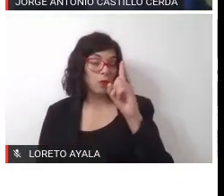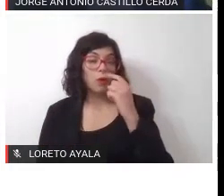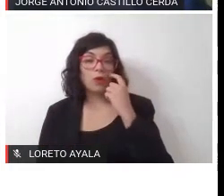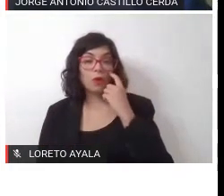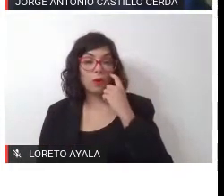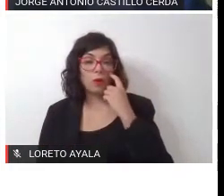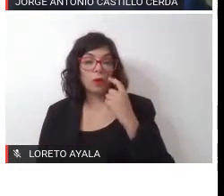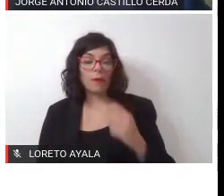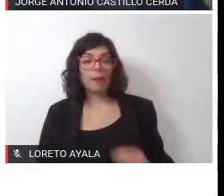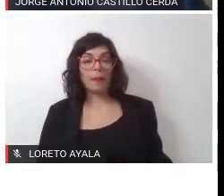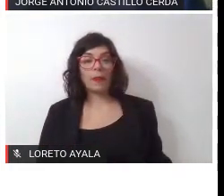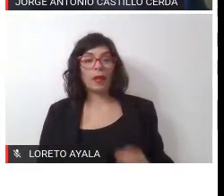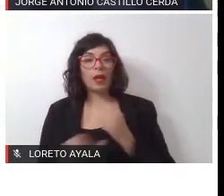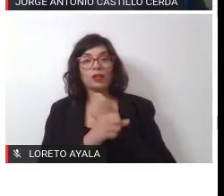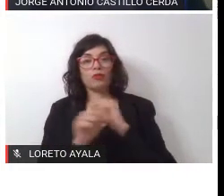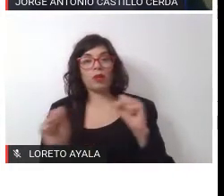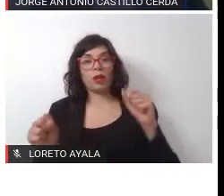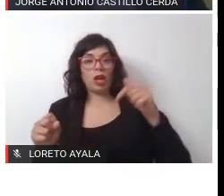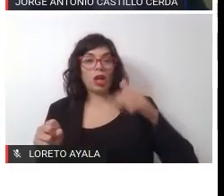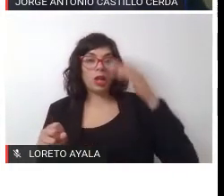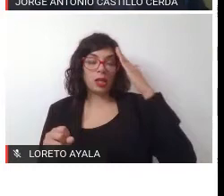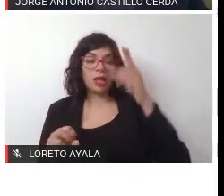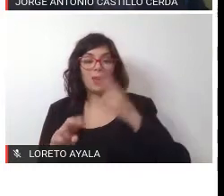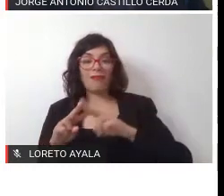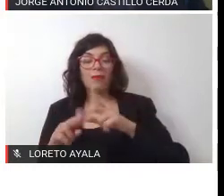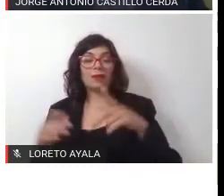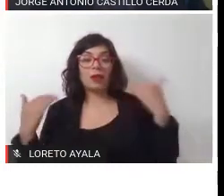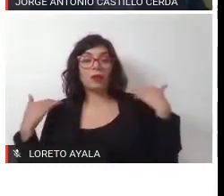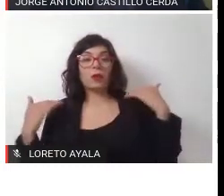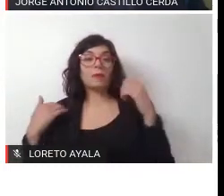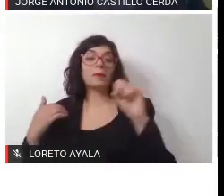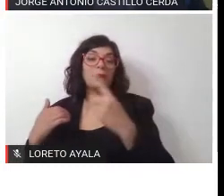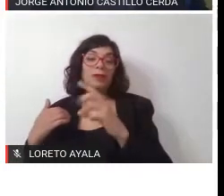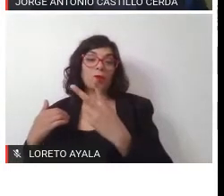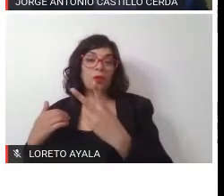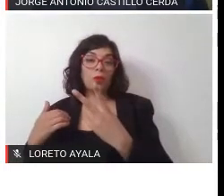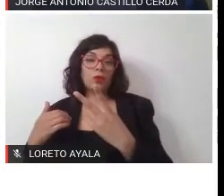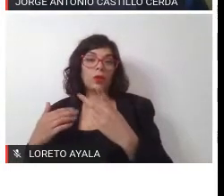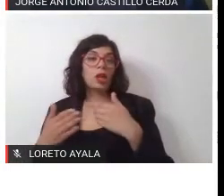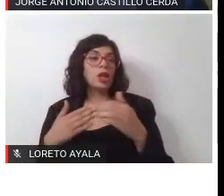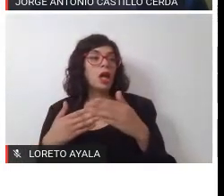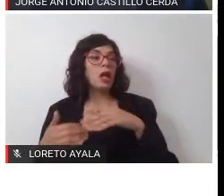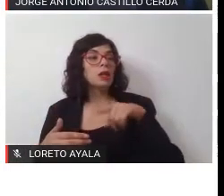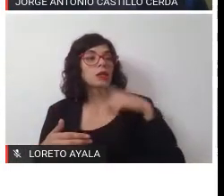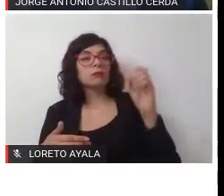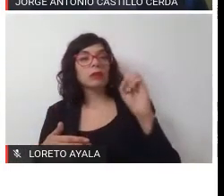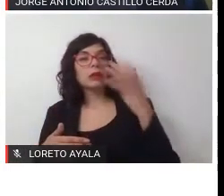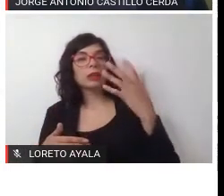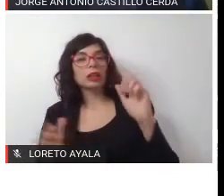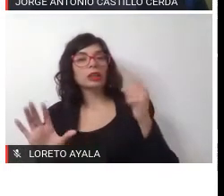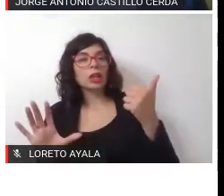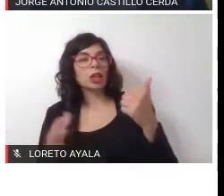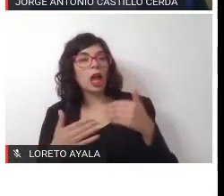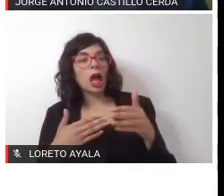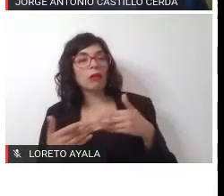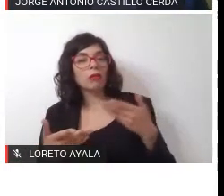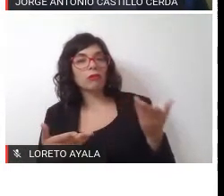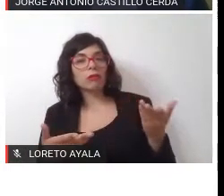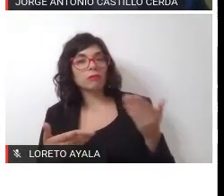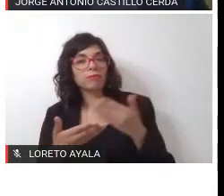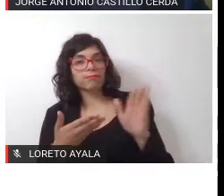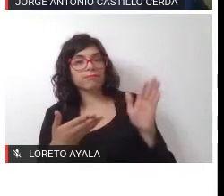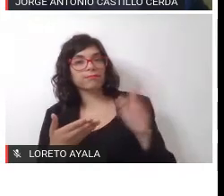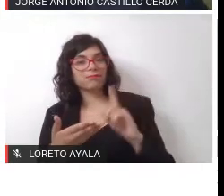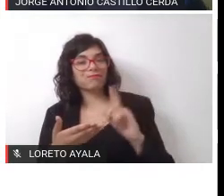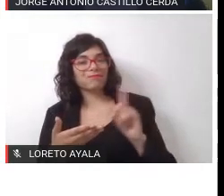entonces no puede, hoy día vamos a hacer educación física los de primero y segundo, ¿y dónde dejo a los de quinto y sexto? Ah, no,